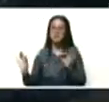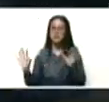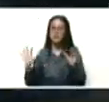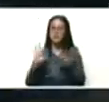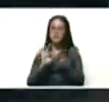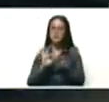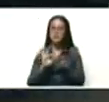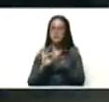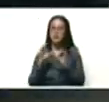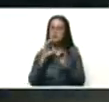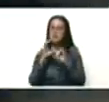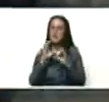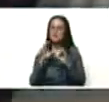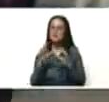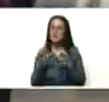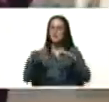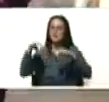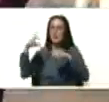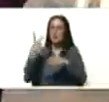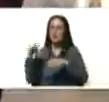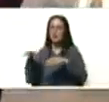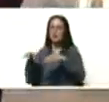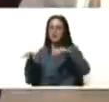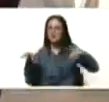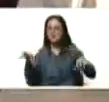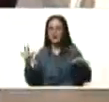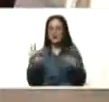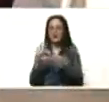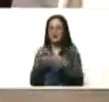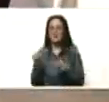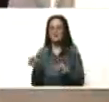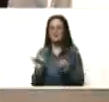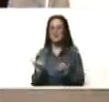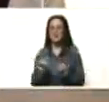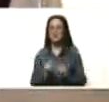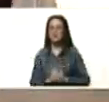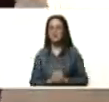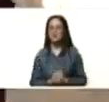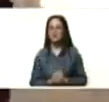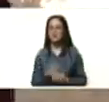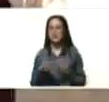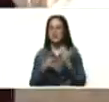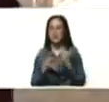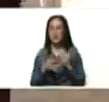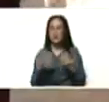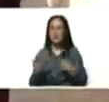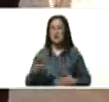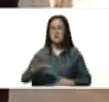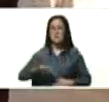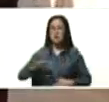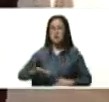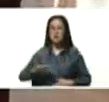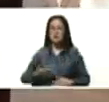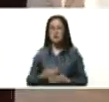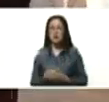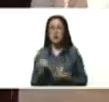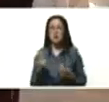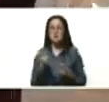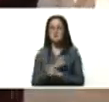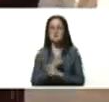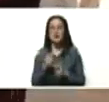un vagón a otro. Correcto. Bueno, es una tecnología bastante importante. Actualmente le estamos sustituyendo